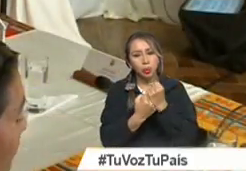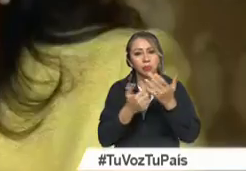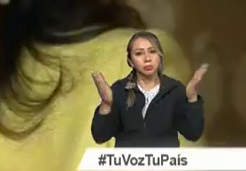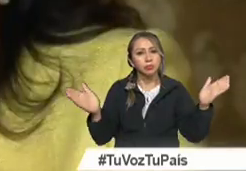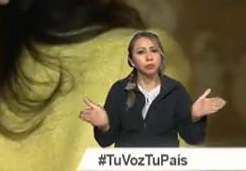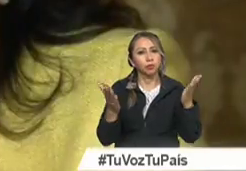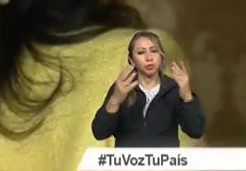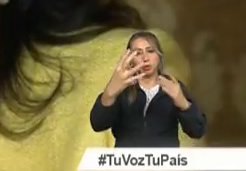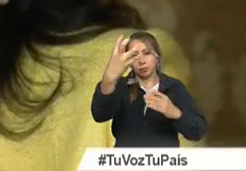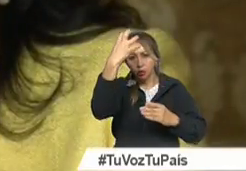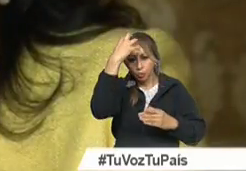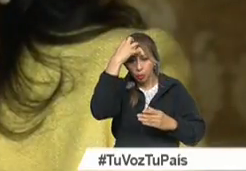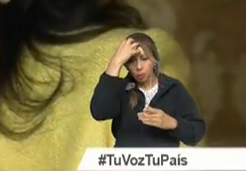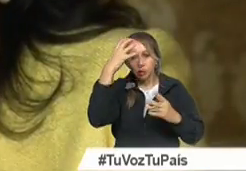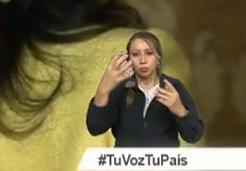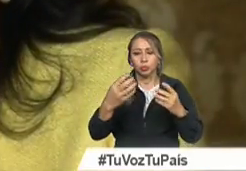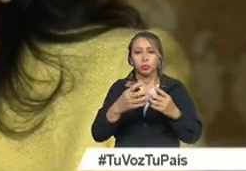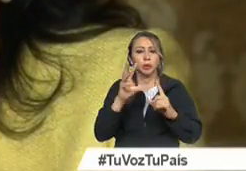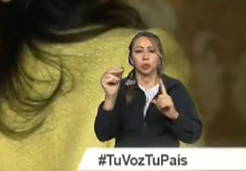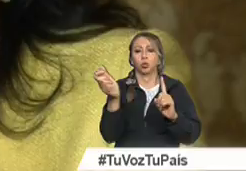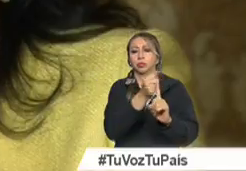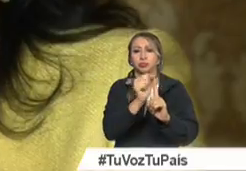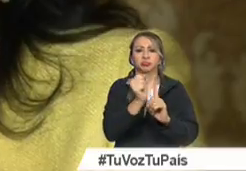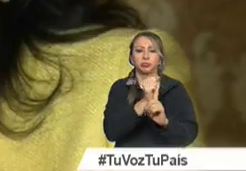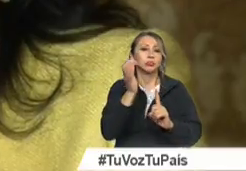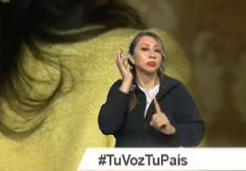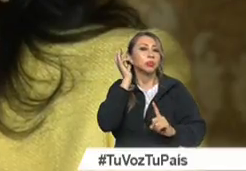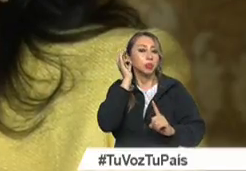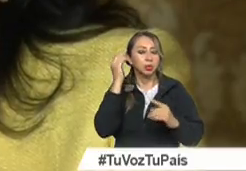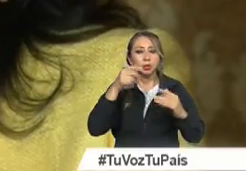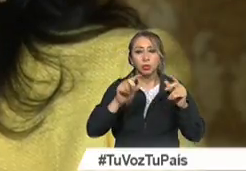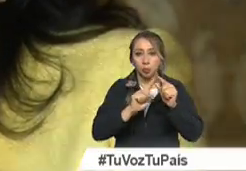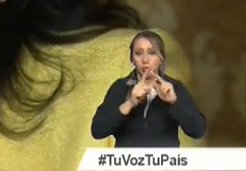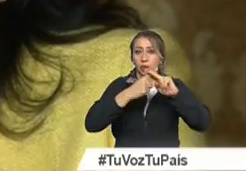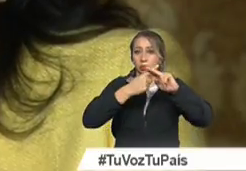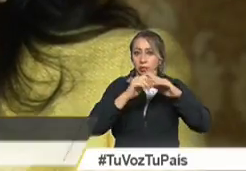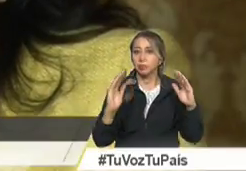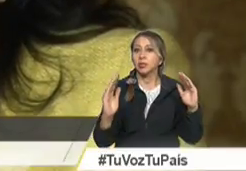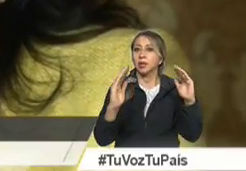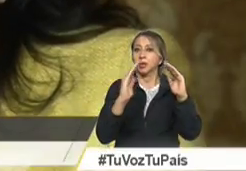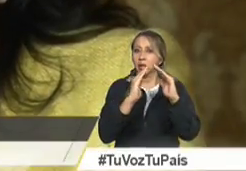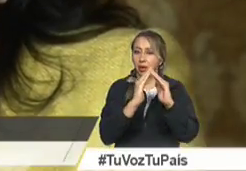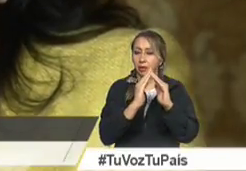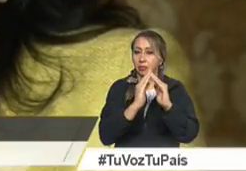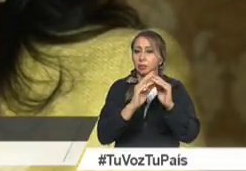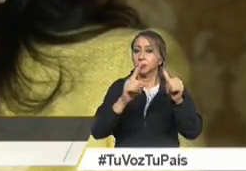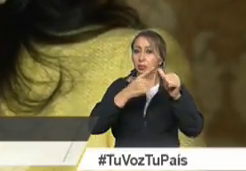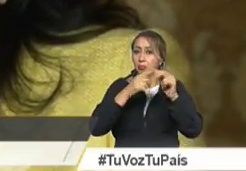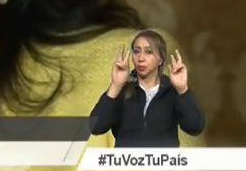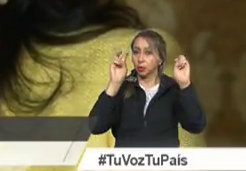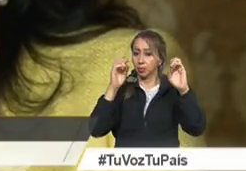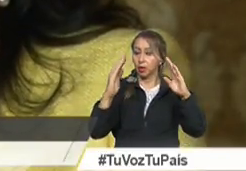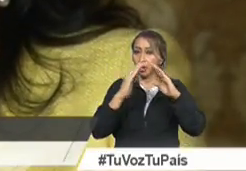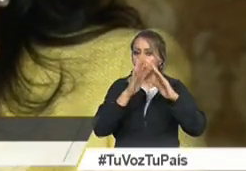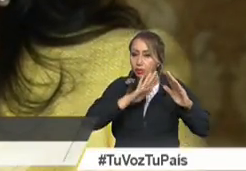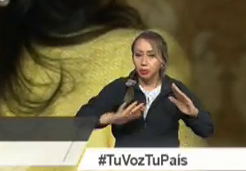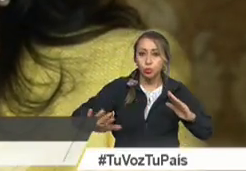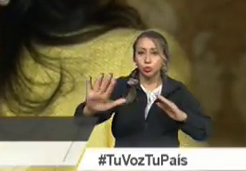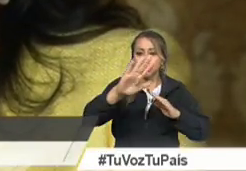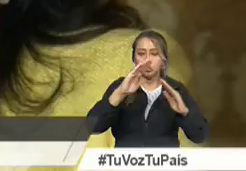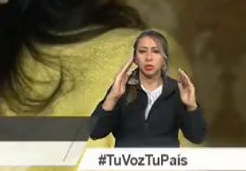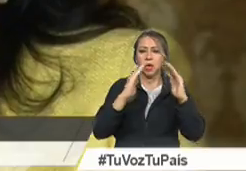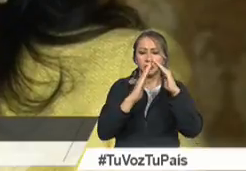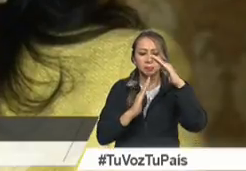la educación no sexista para que comience desde nuestros hogares en la misión casa para todos formaremos hogares